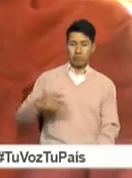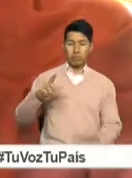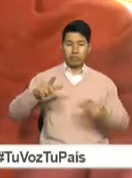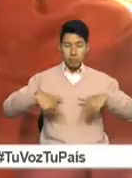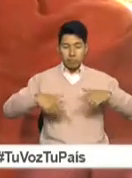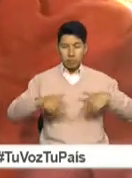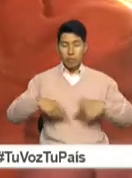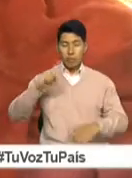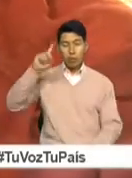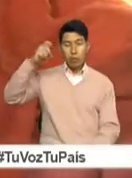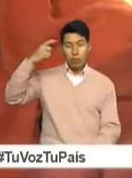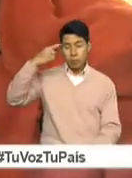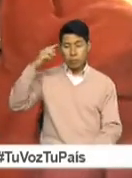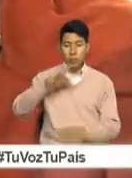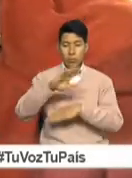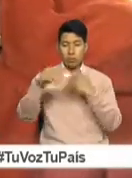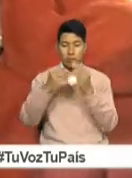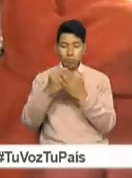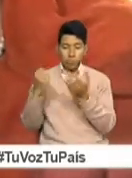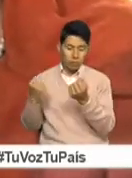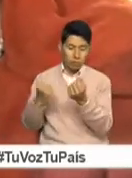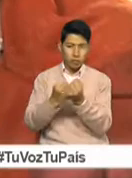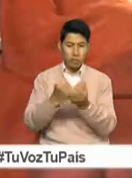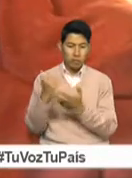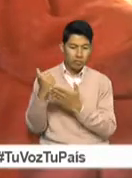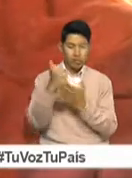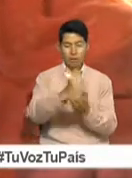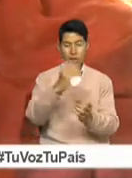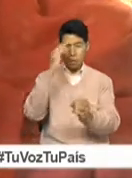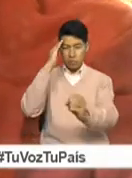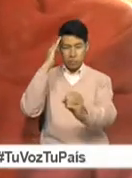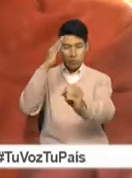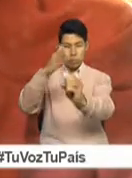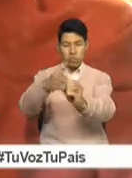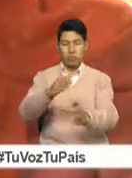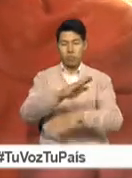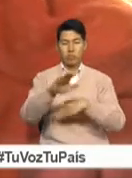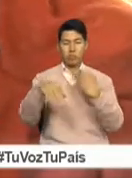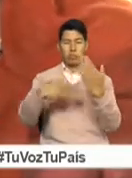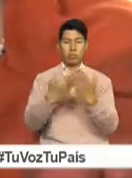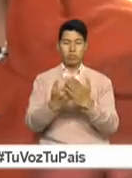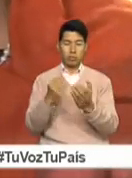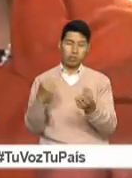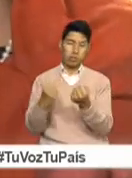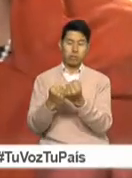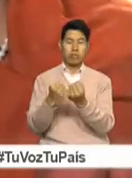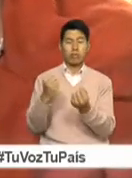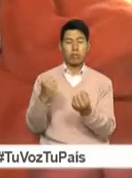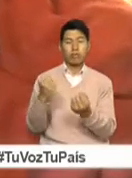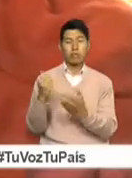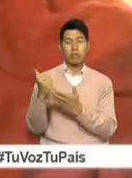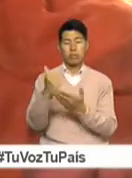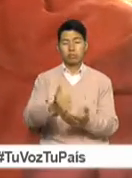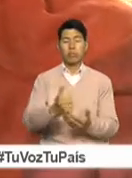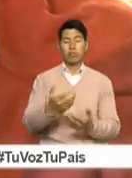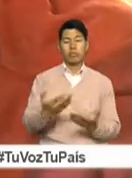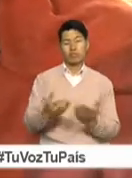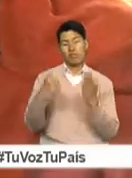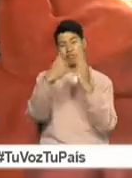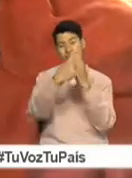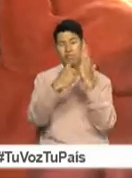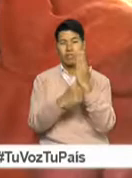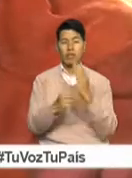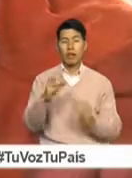reforma en su ambición de incorporar la agenda 2030 en su política y